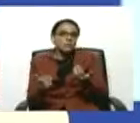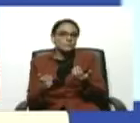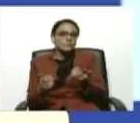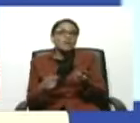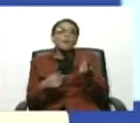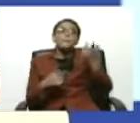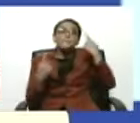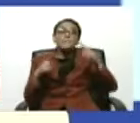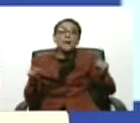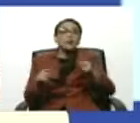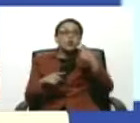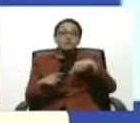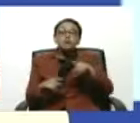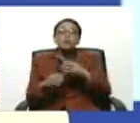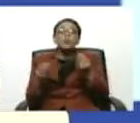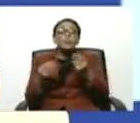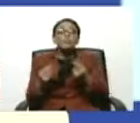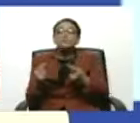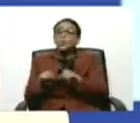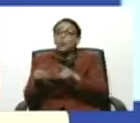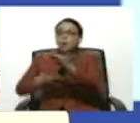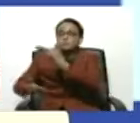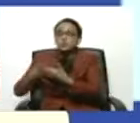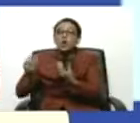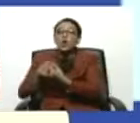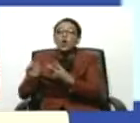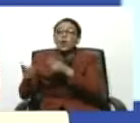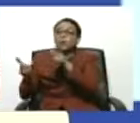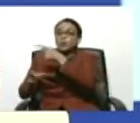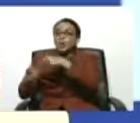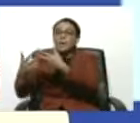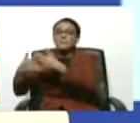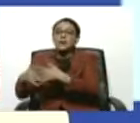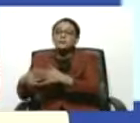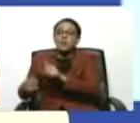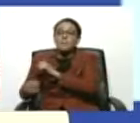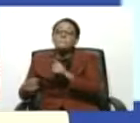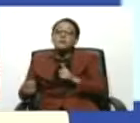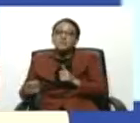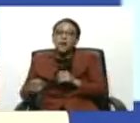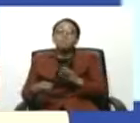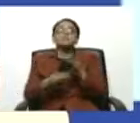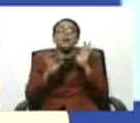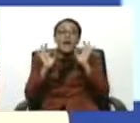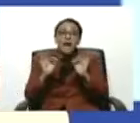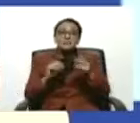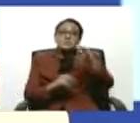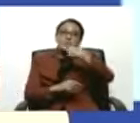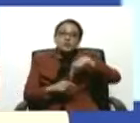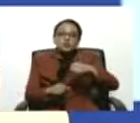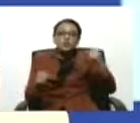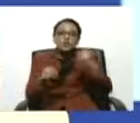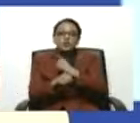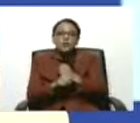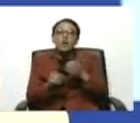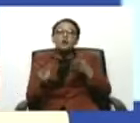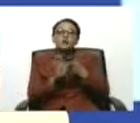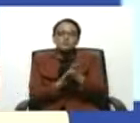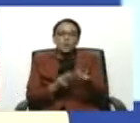sector privado esa Entonces es la combinación de una economía socialista